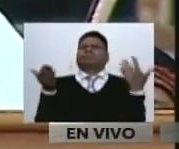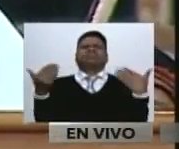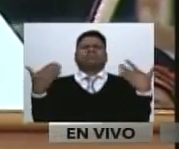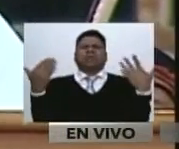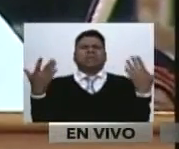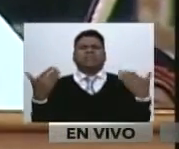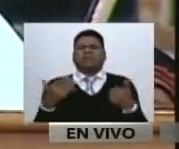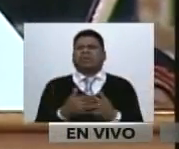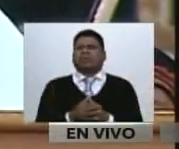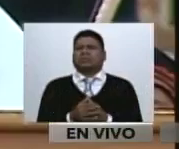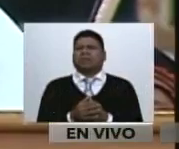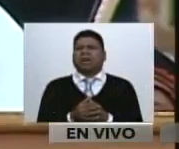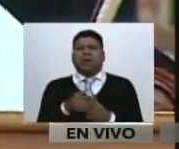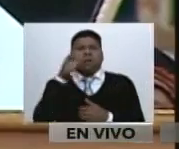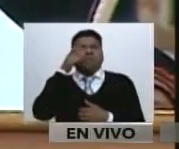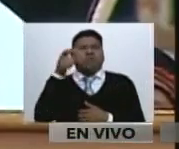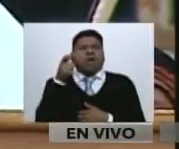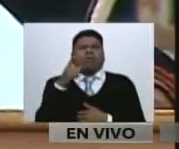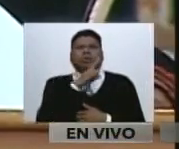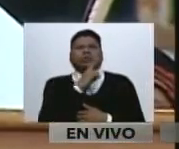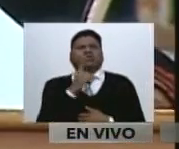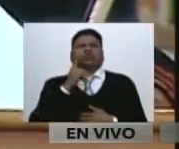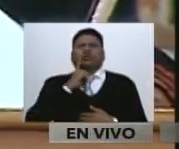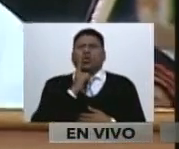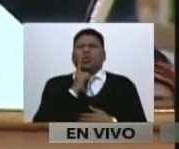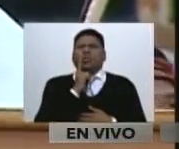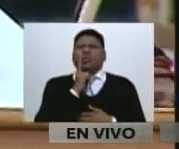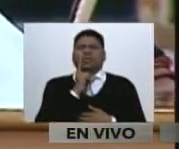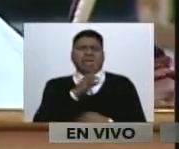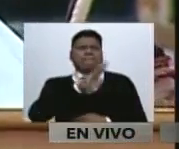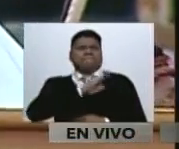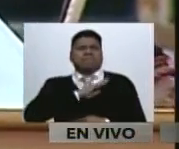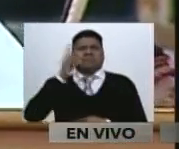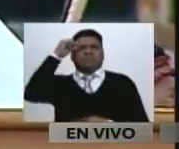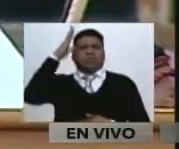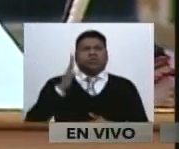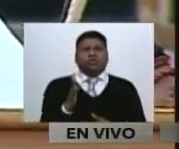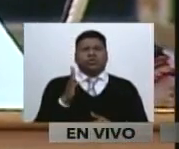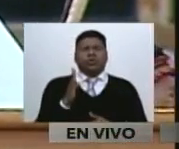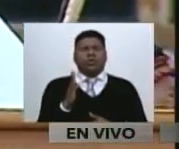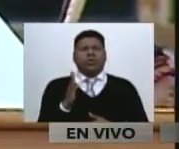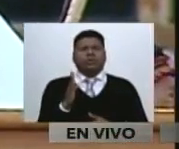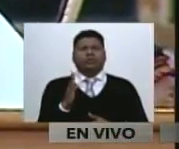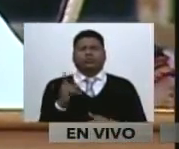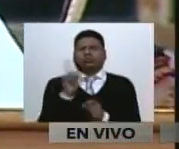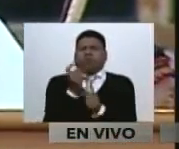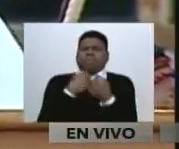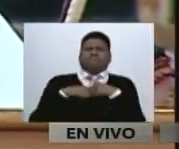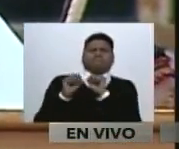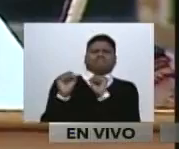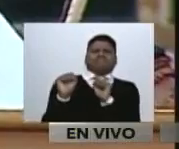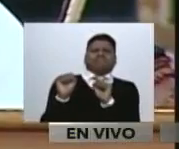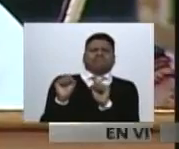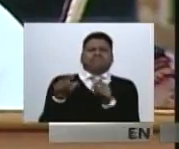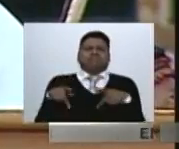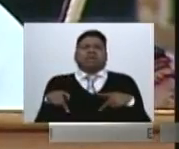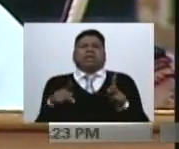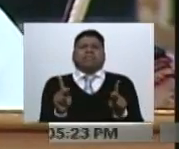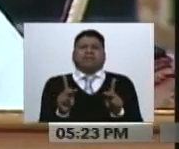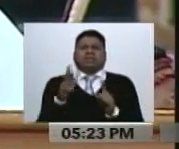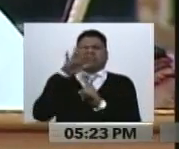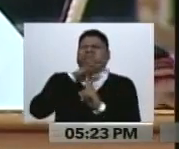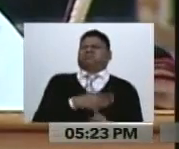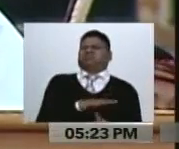pueblo que a nombre del mismo Dios no va a permitir que le